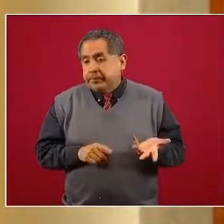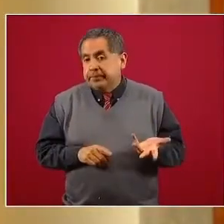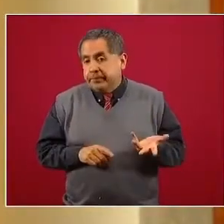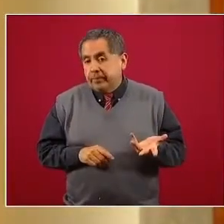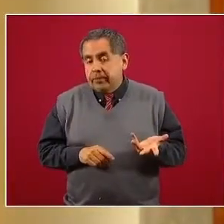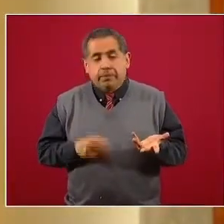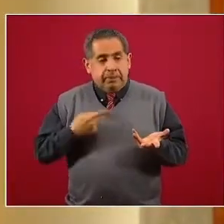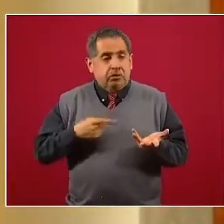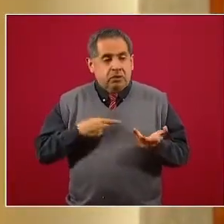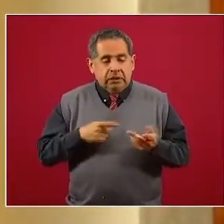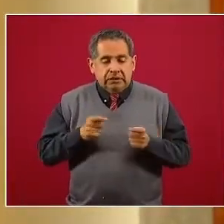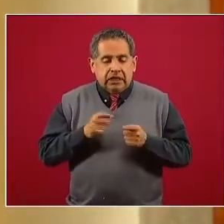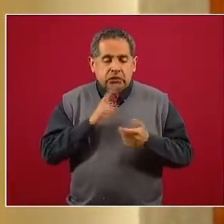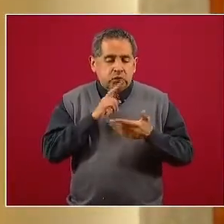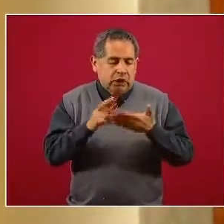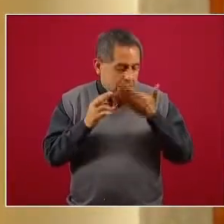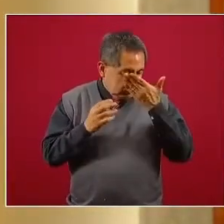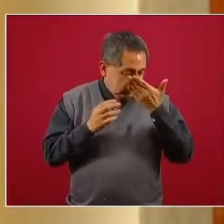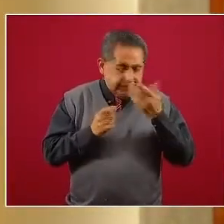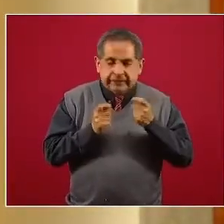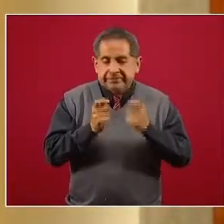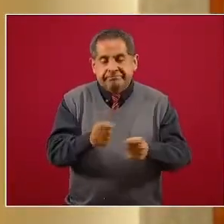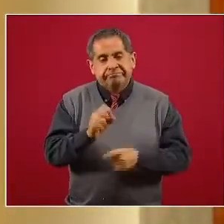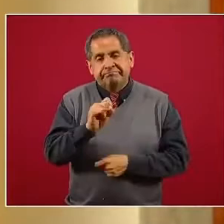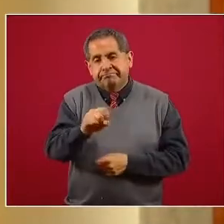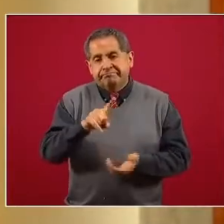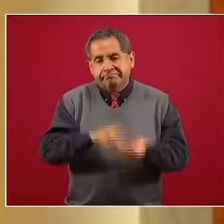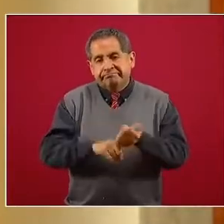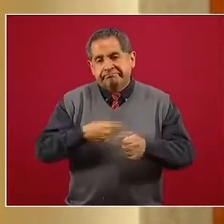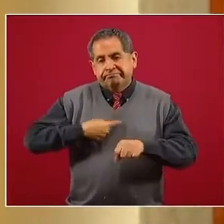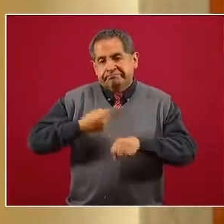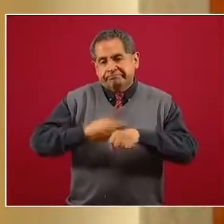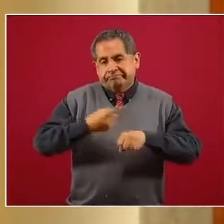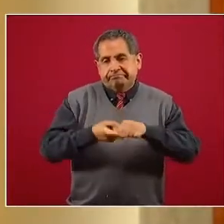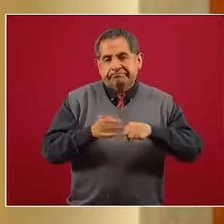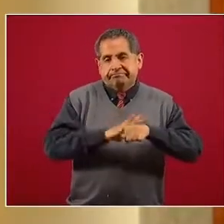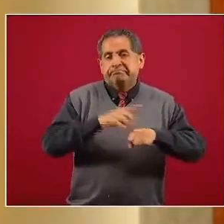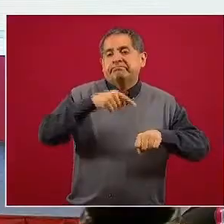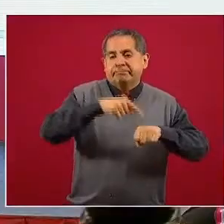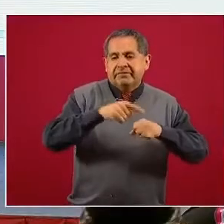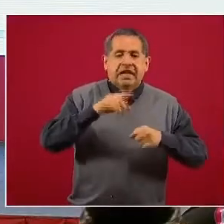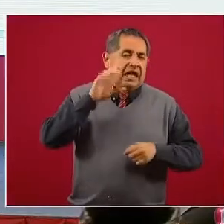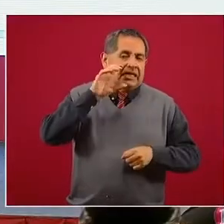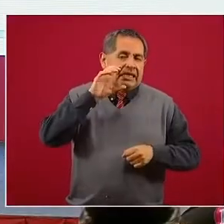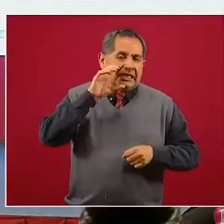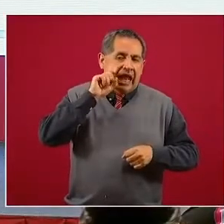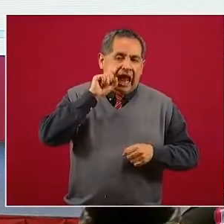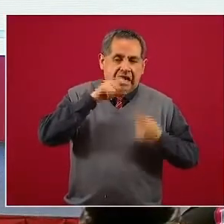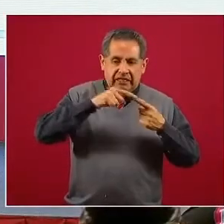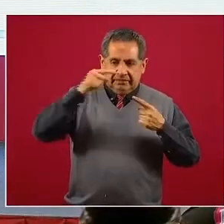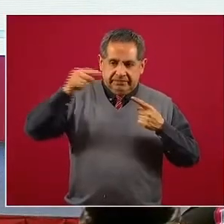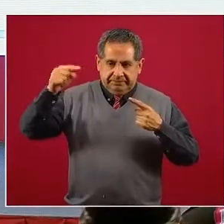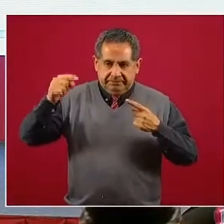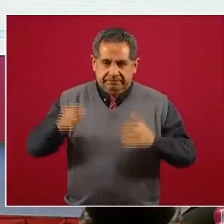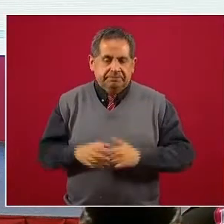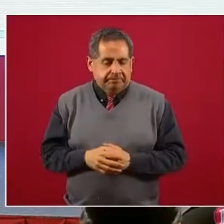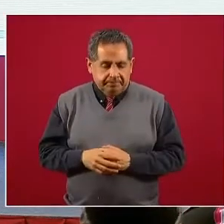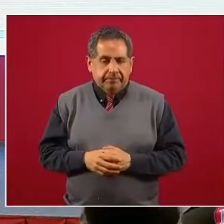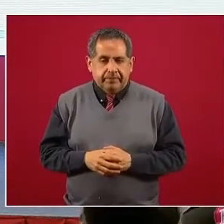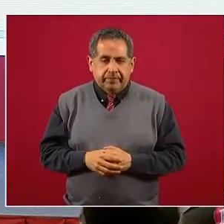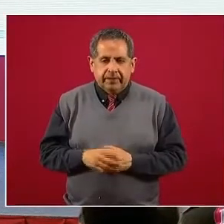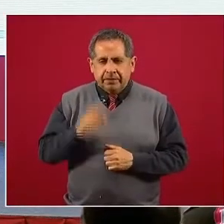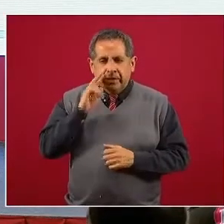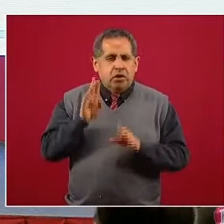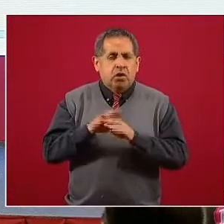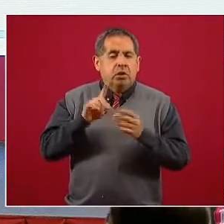que obtienen un resultado de laboratorio, cuántas de ellas son positivas, ¿sí? Entonces, veamos el comportamiento del